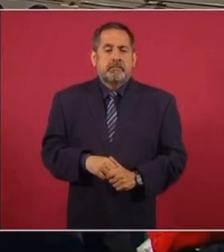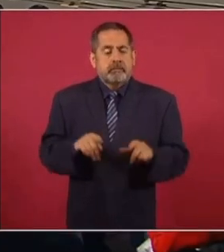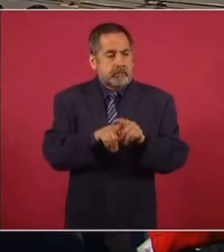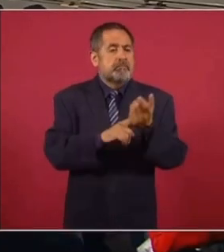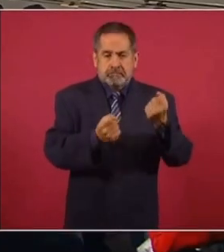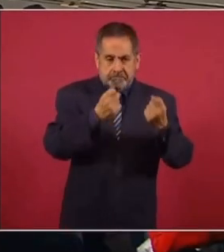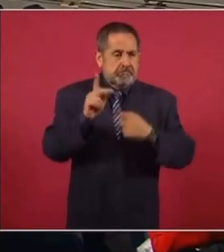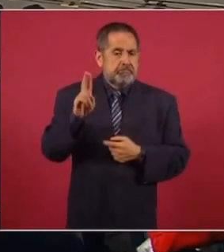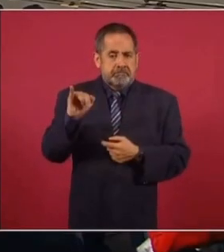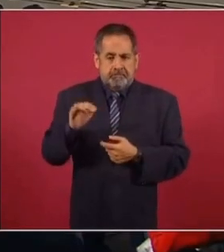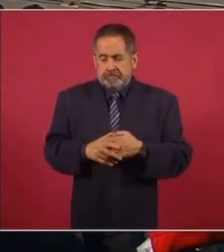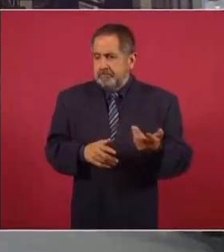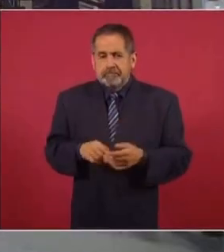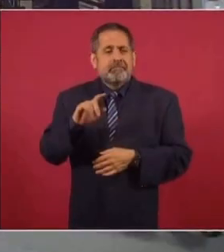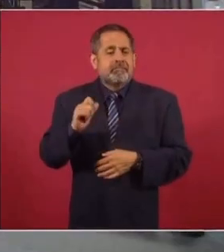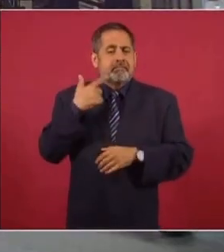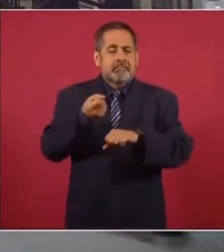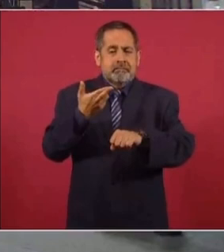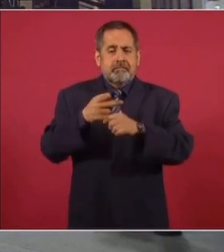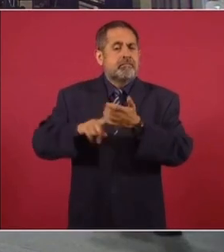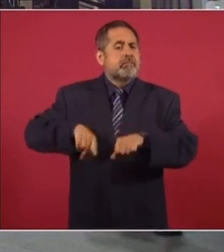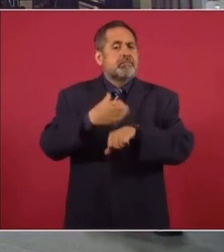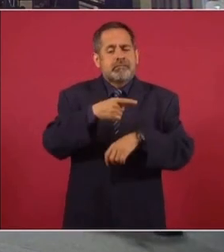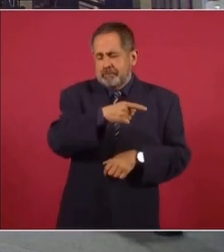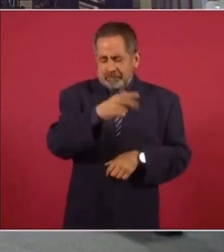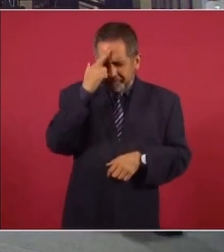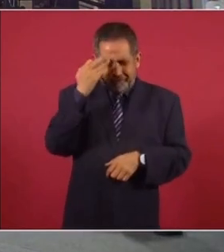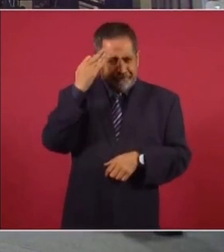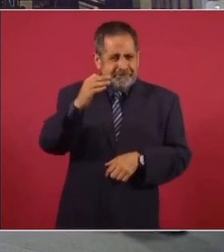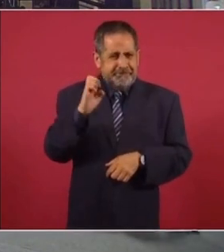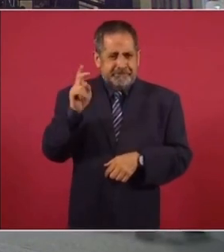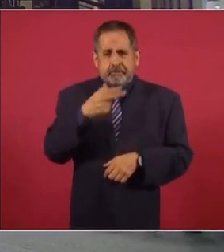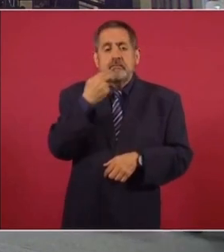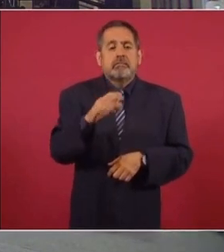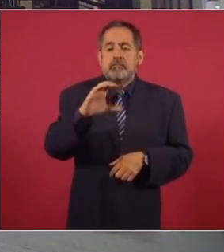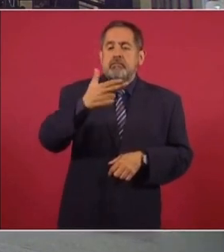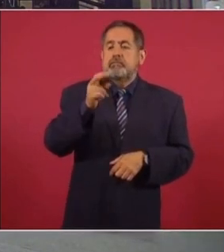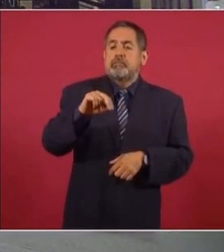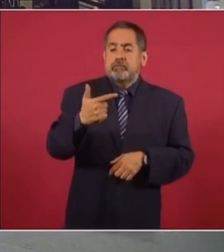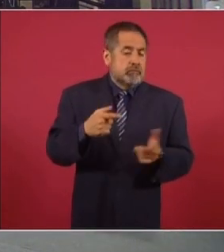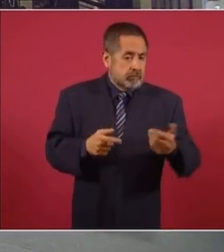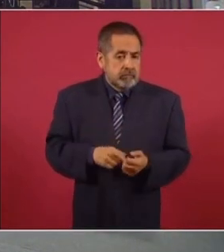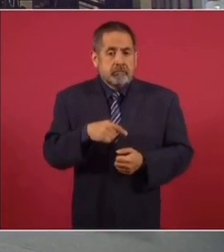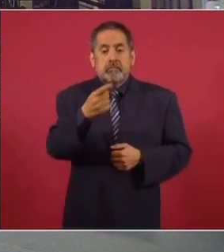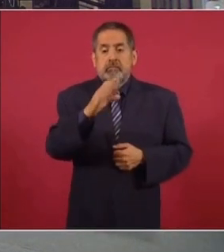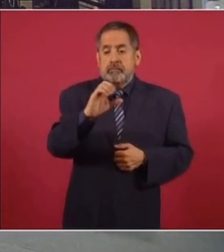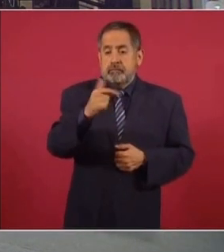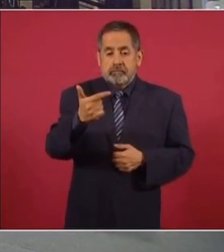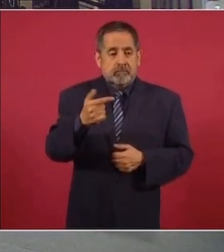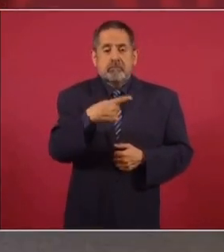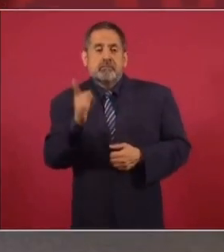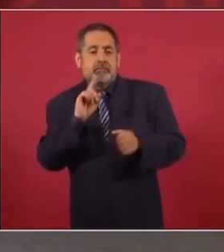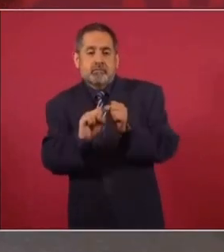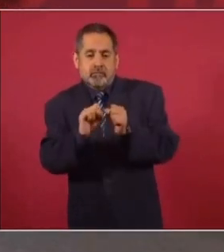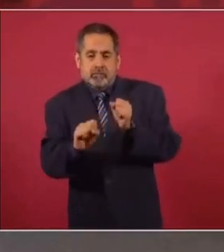también algunos del PRI, el que fue secretario de Gobernación con Peña Nieto, Chong, la sobrina de Carlos Salinas de